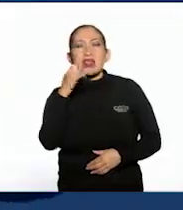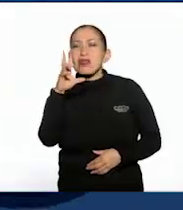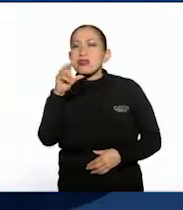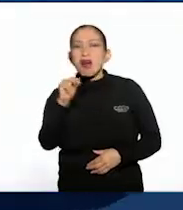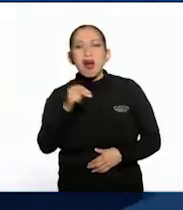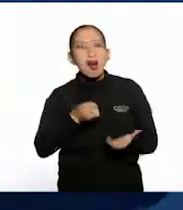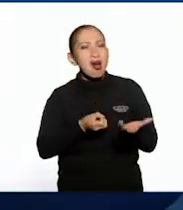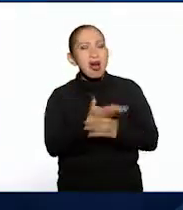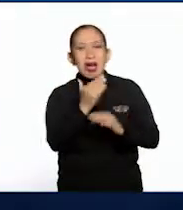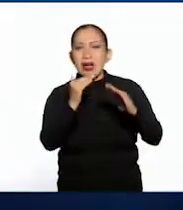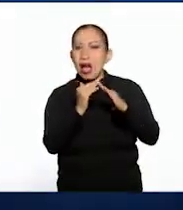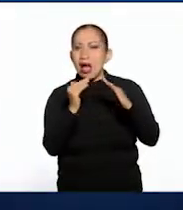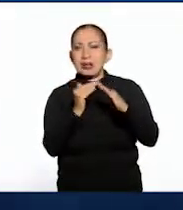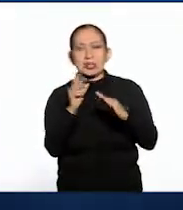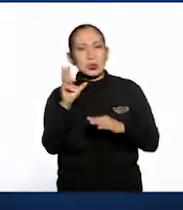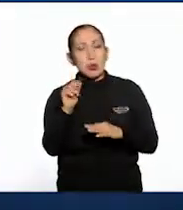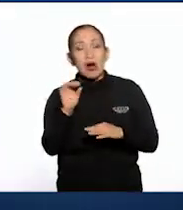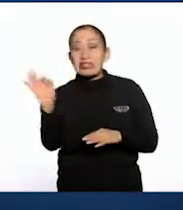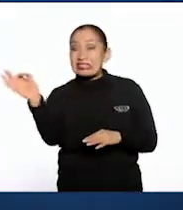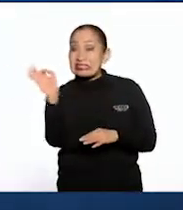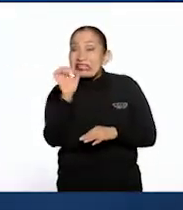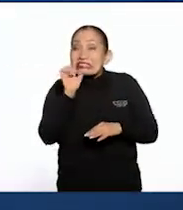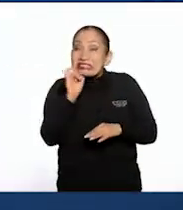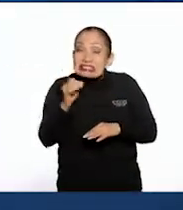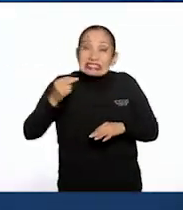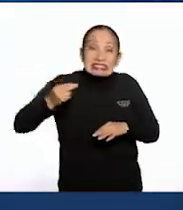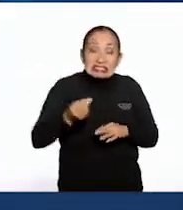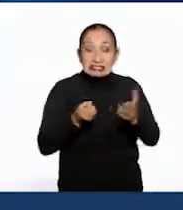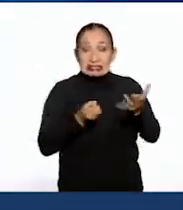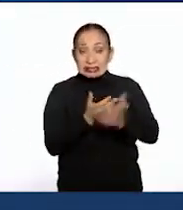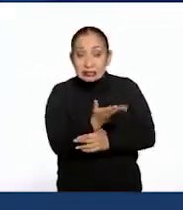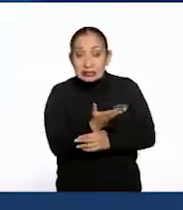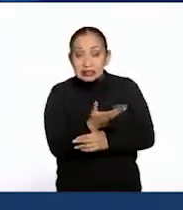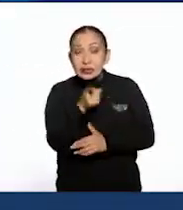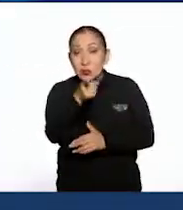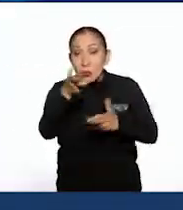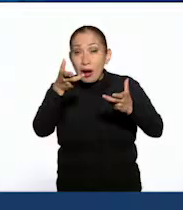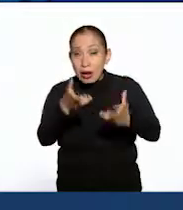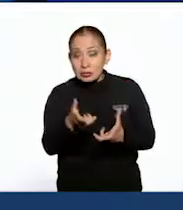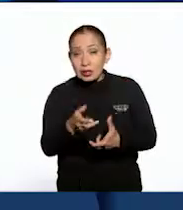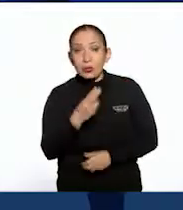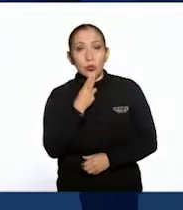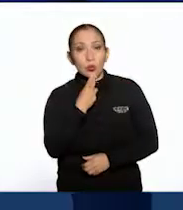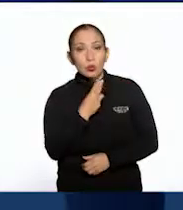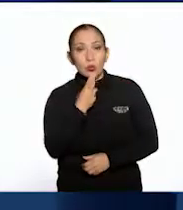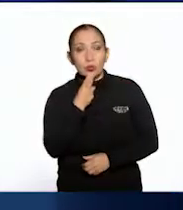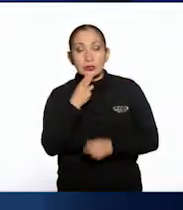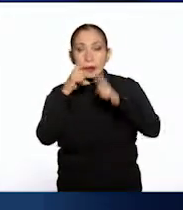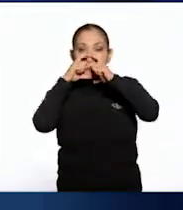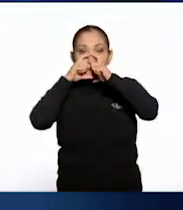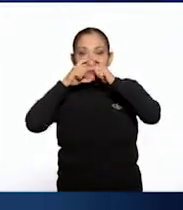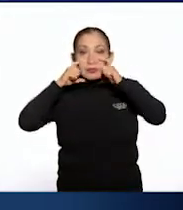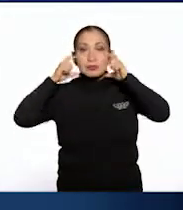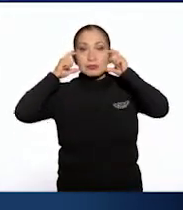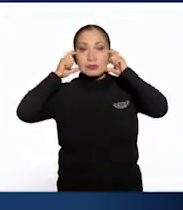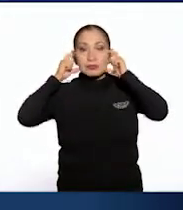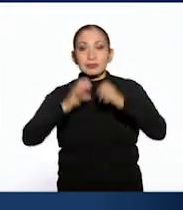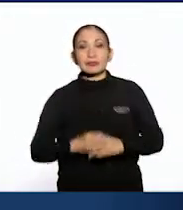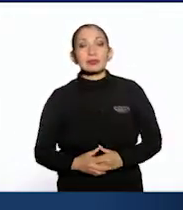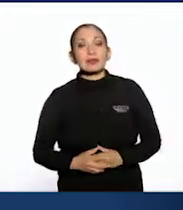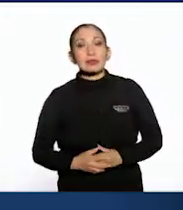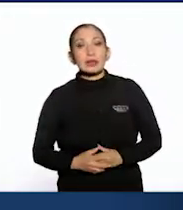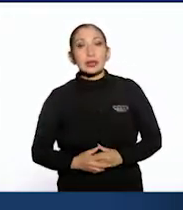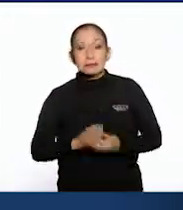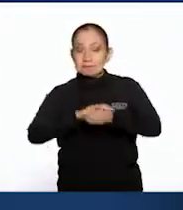no salir de casa a menos que sea muy necesario. Si lo haces, utiliza el